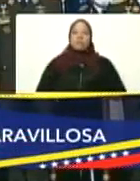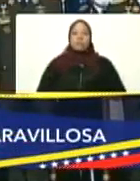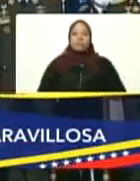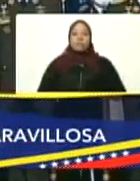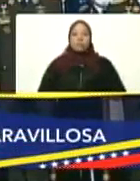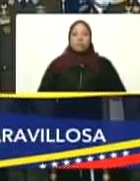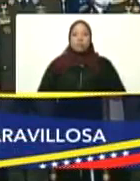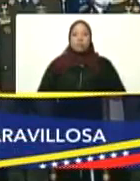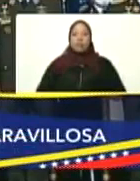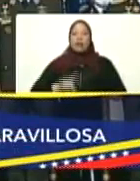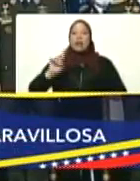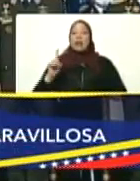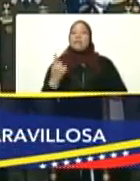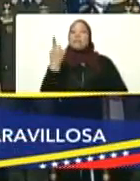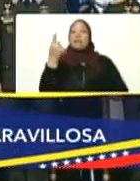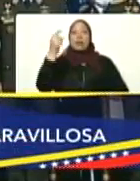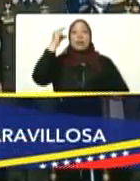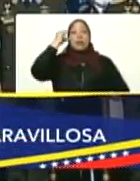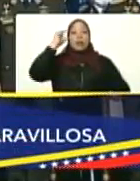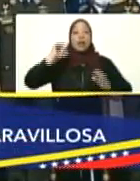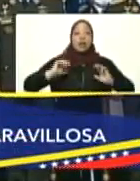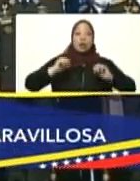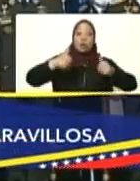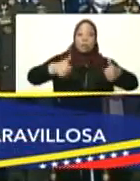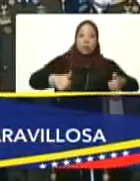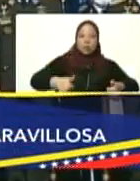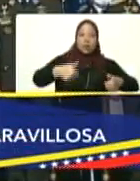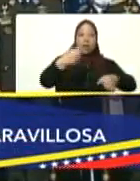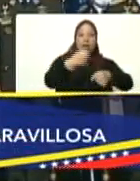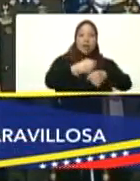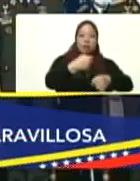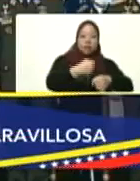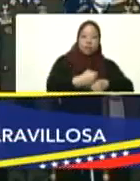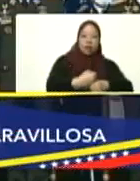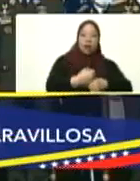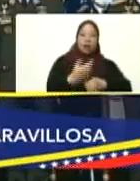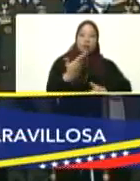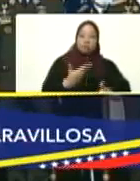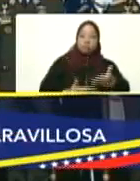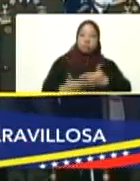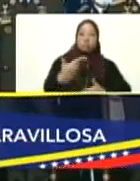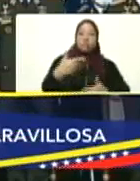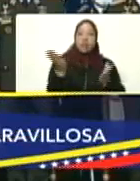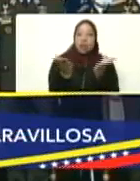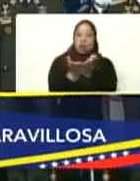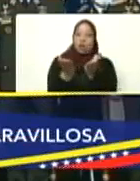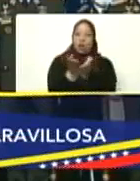desde el primer día que entraron a esta academia